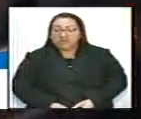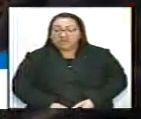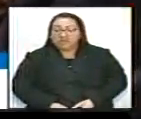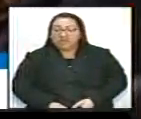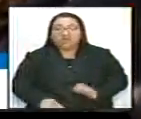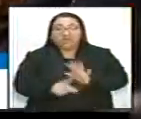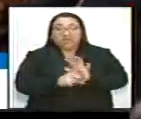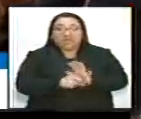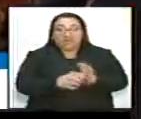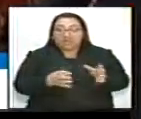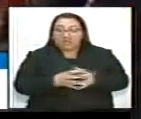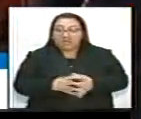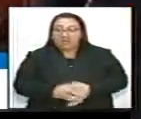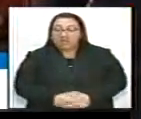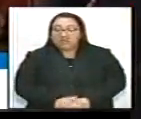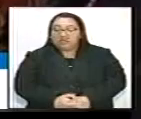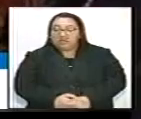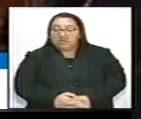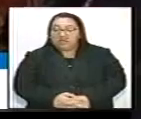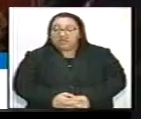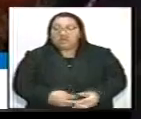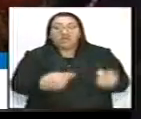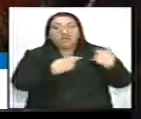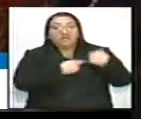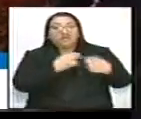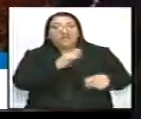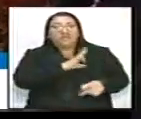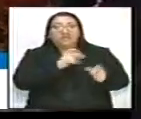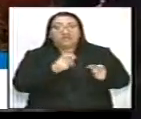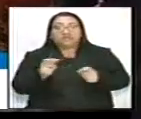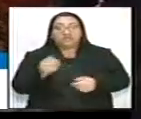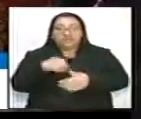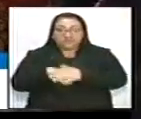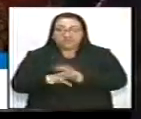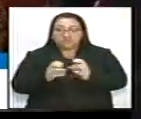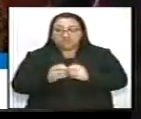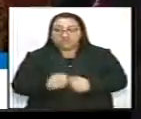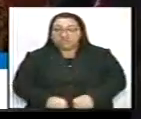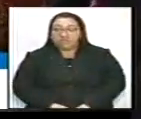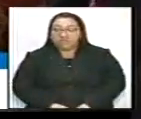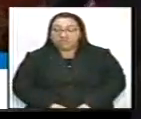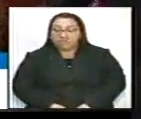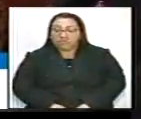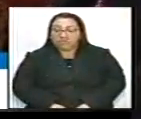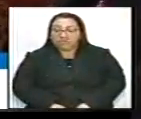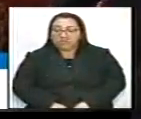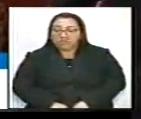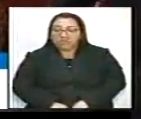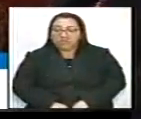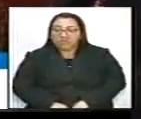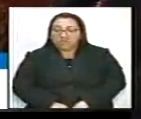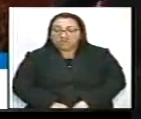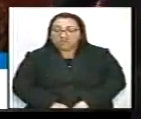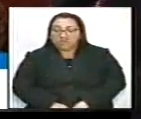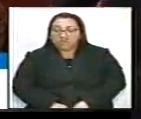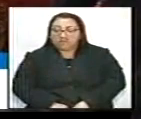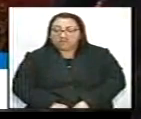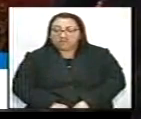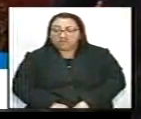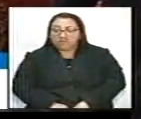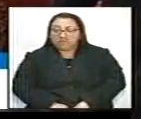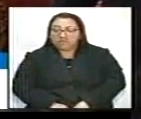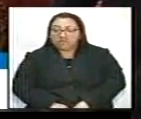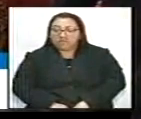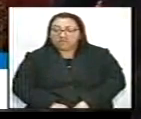la de legislar, representar y fiscalizar. Y dentro de esta labor creo es muy importante, ya que la